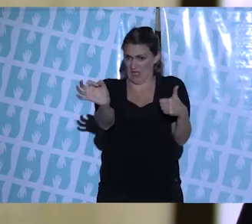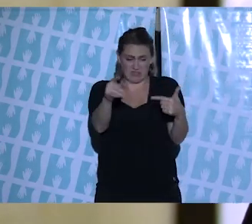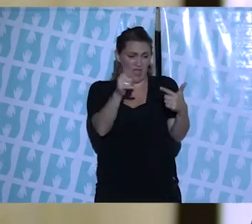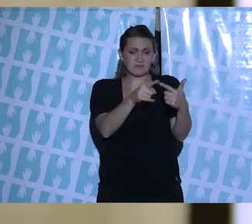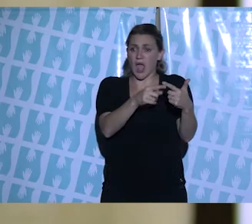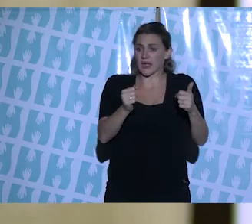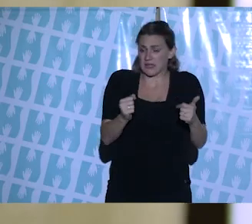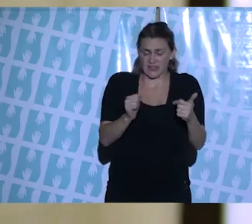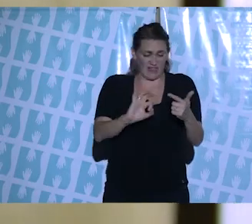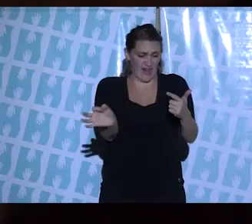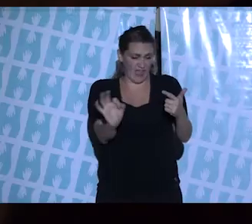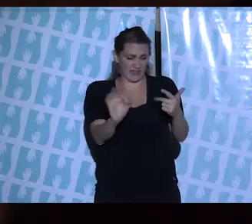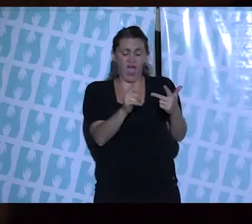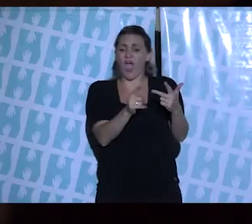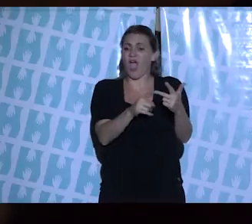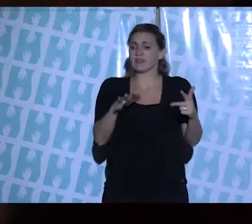sí tenían otras cosas: